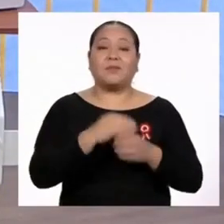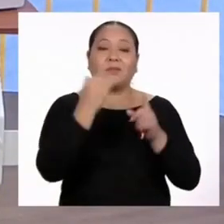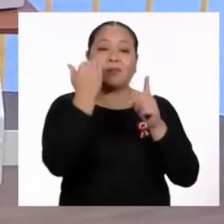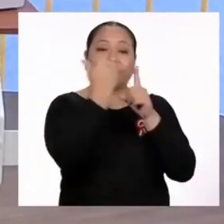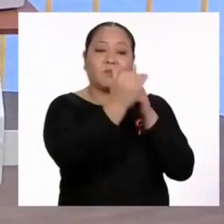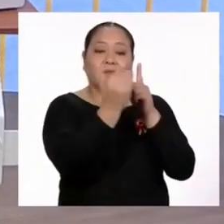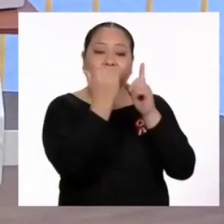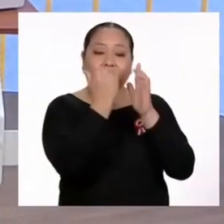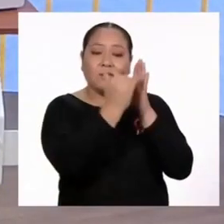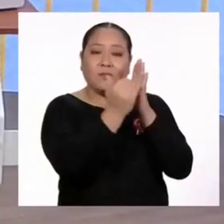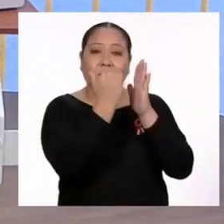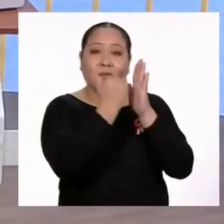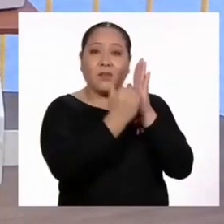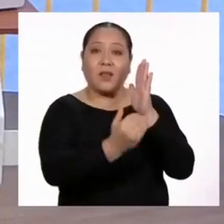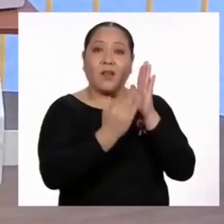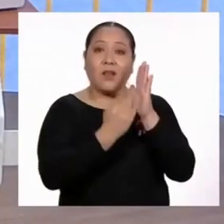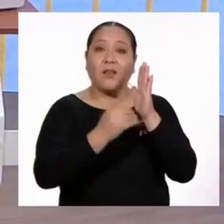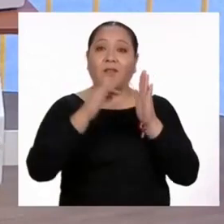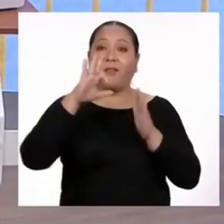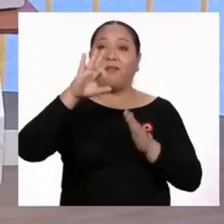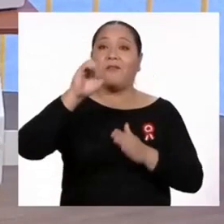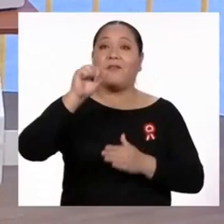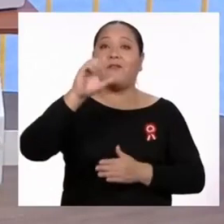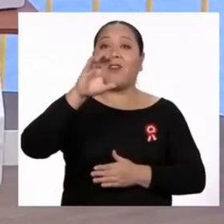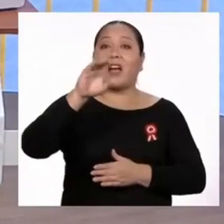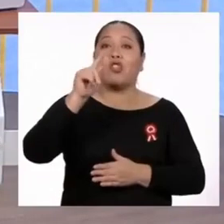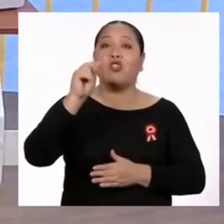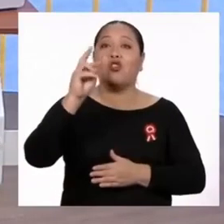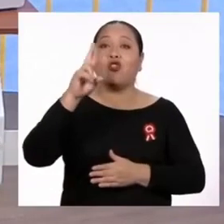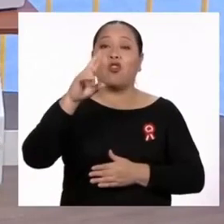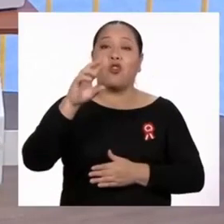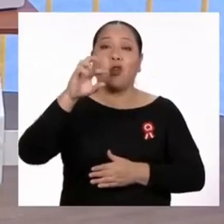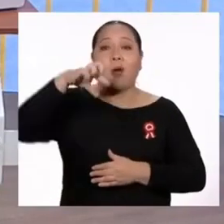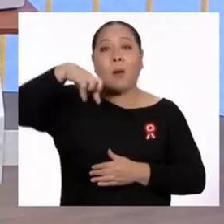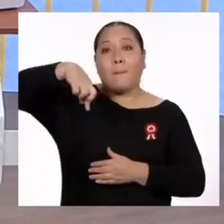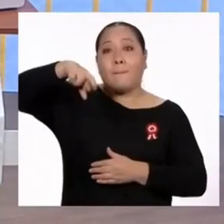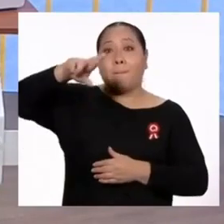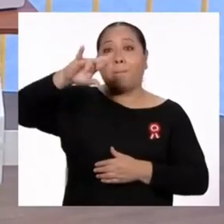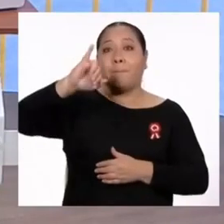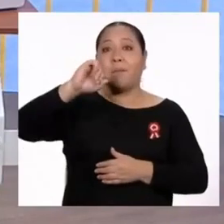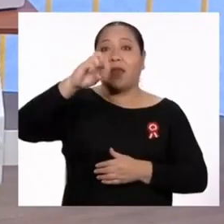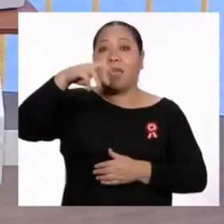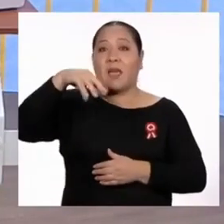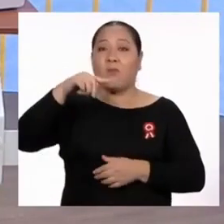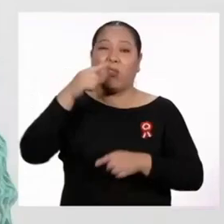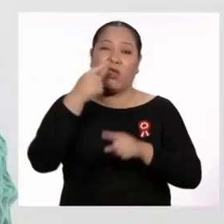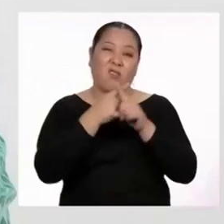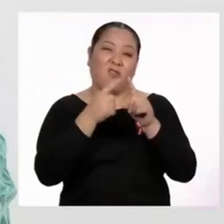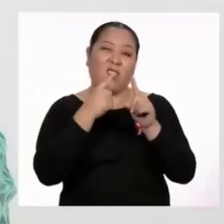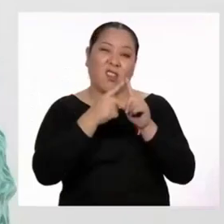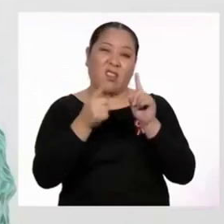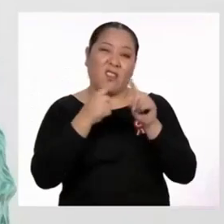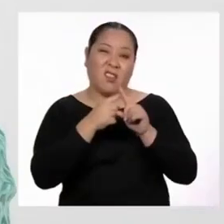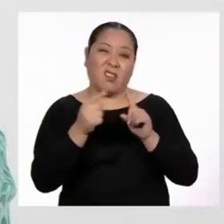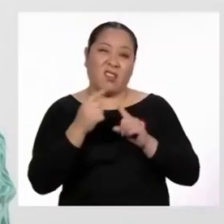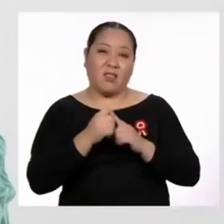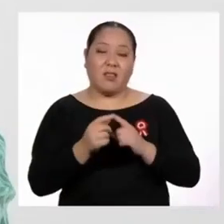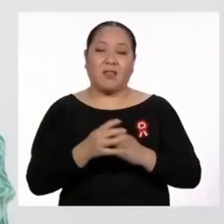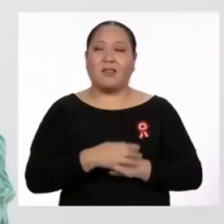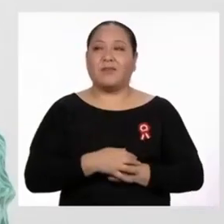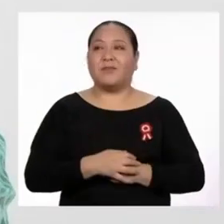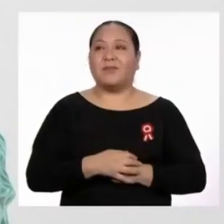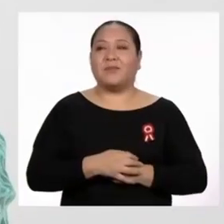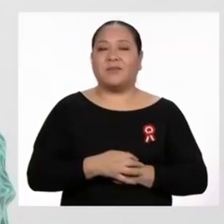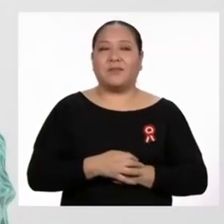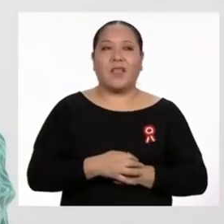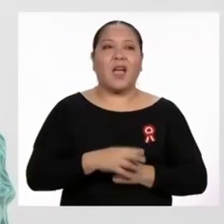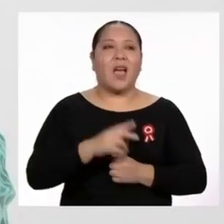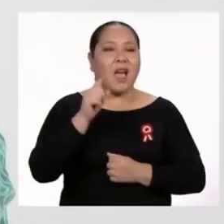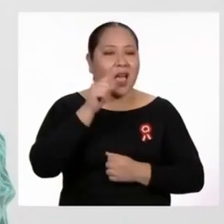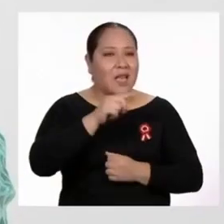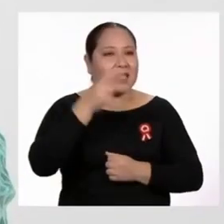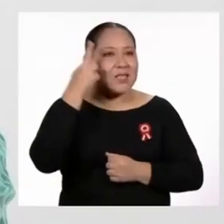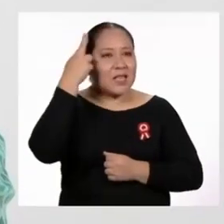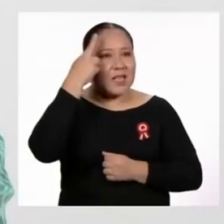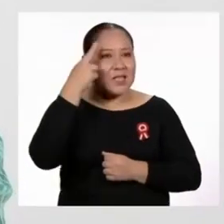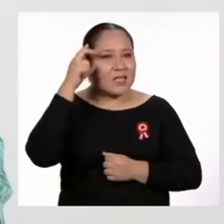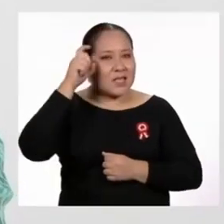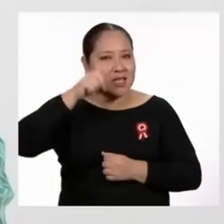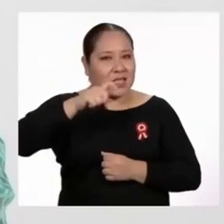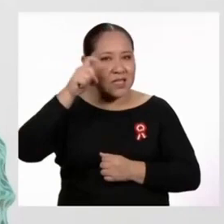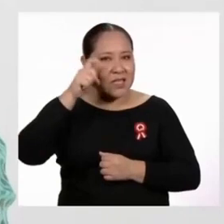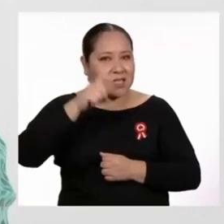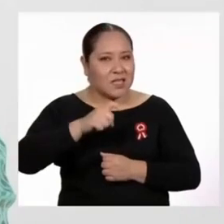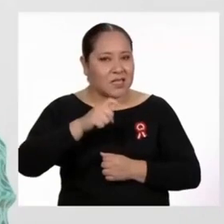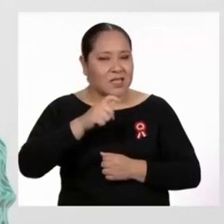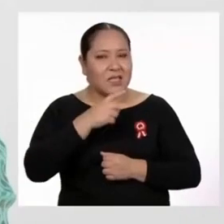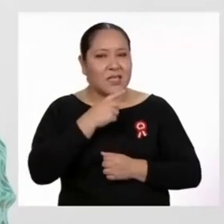factores primos y un montón de cosas que hacen mucho más difícil ese hackeo. Por eso, considero que deberíamos ser